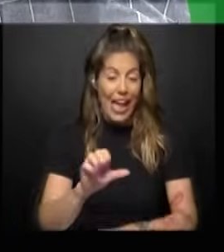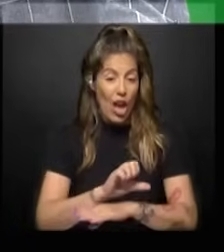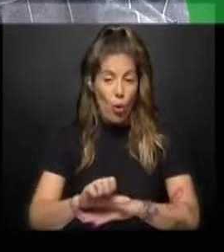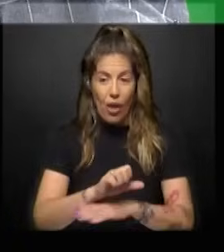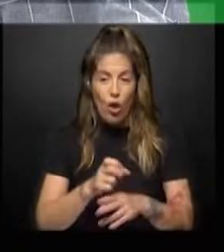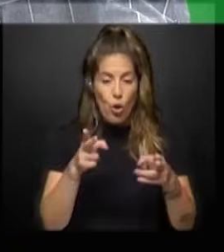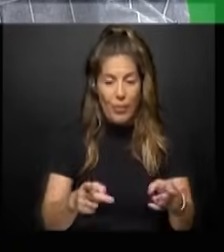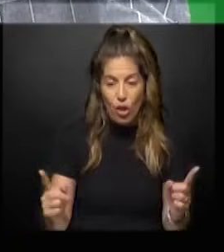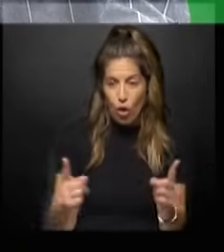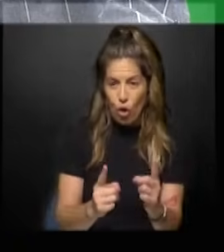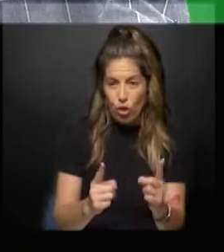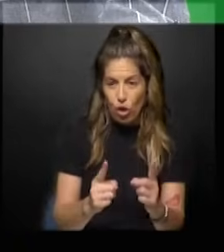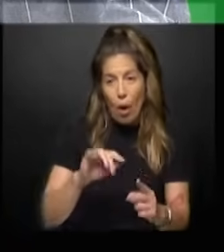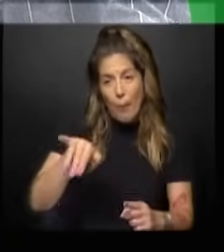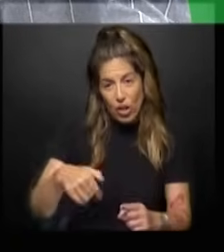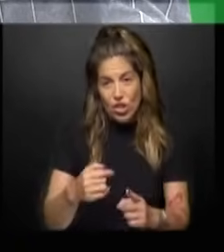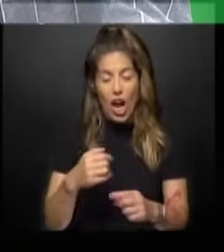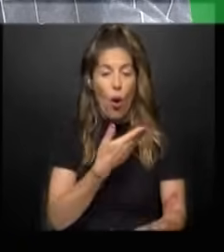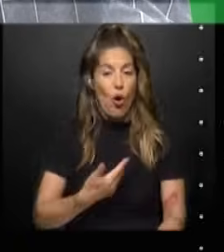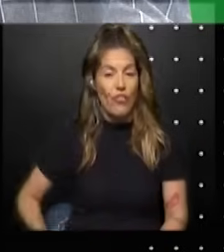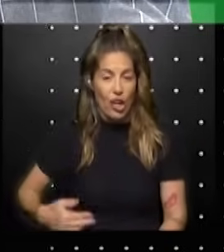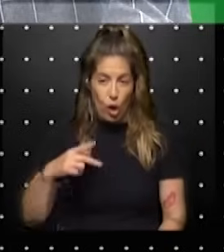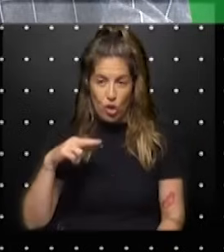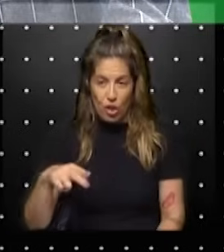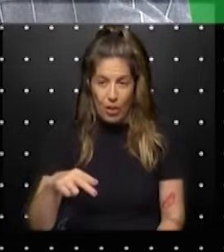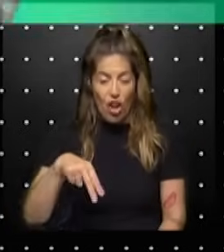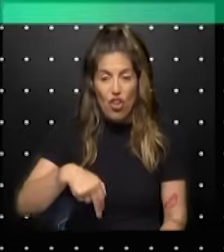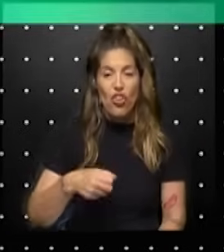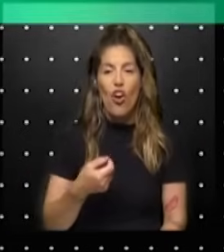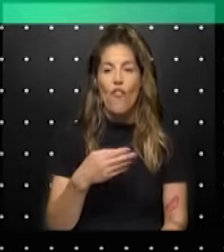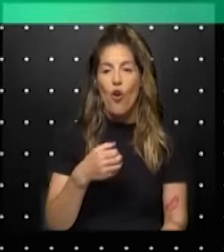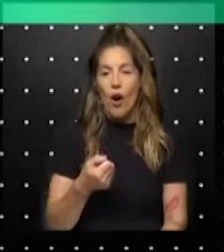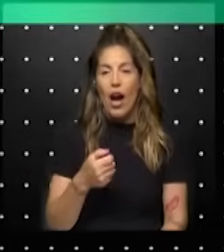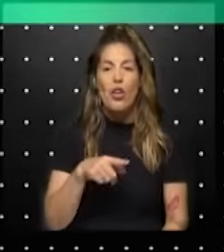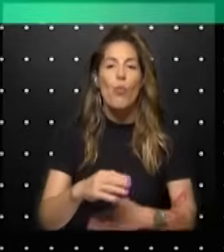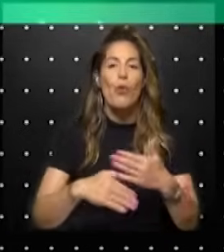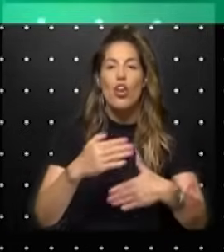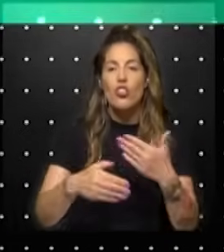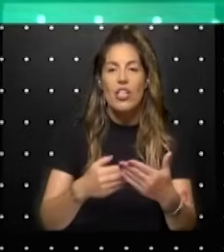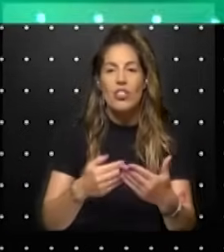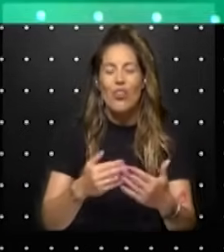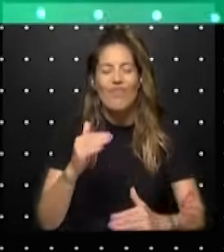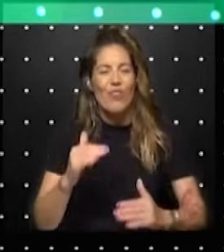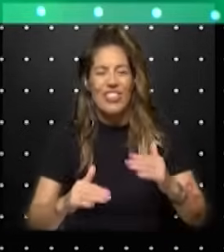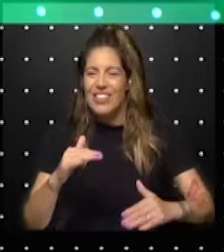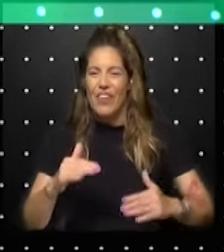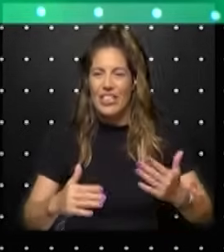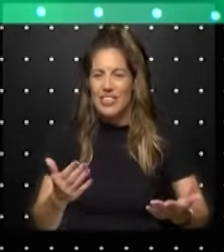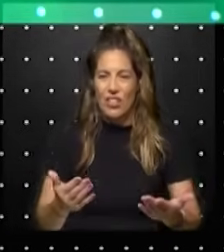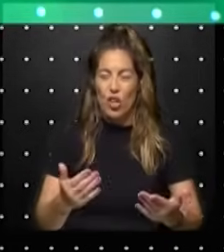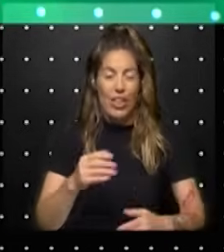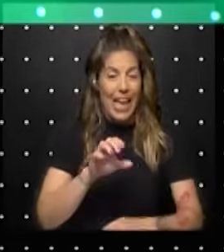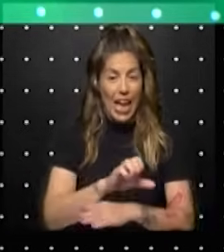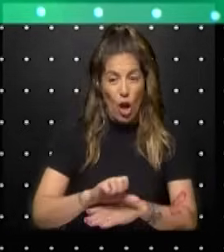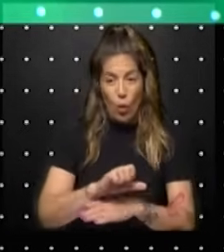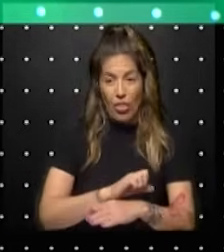en un periodo corto, pero ya era también un gobierno conservador, pero sí, Noboa. Y en un proceso de mucha desestabilización, exacto, ¿no? Ecuador,